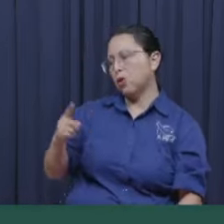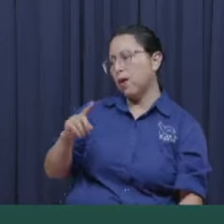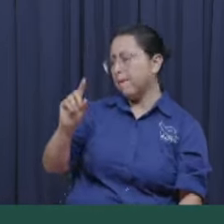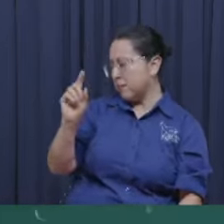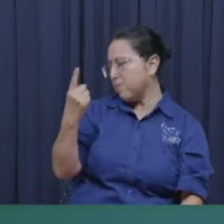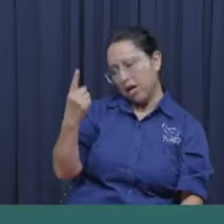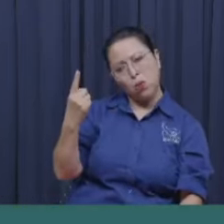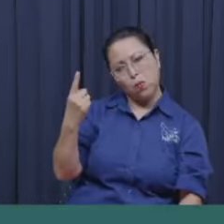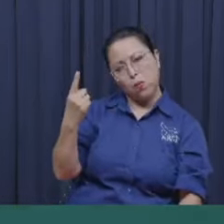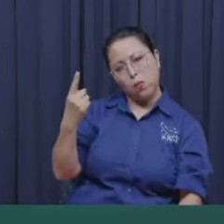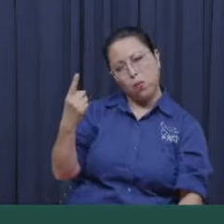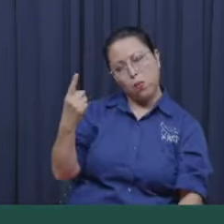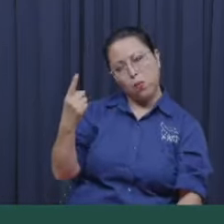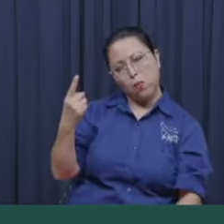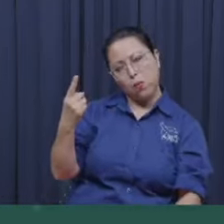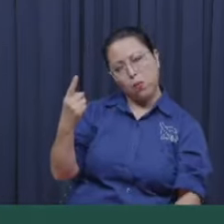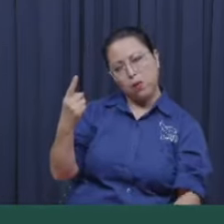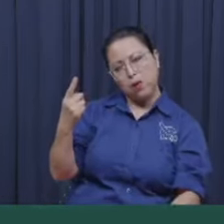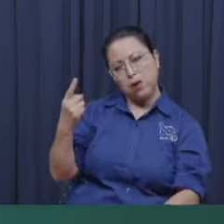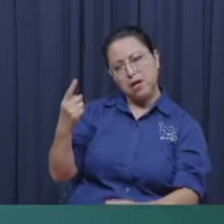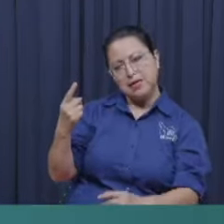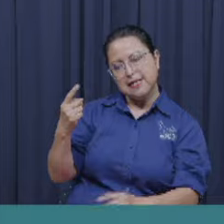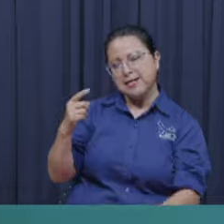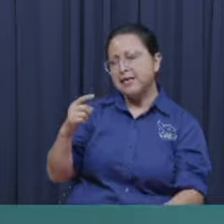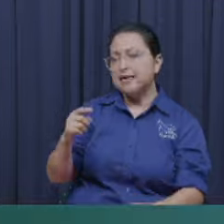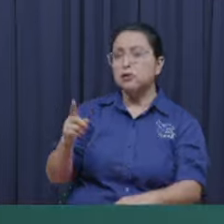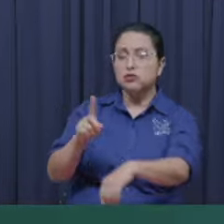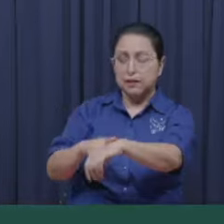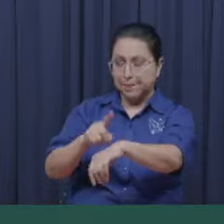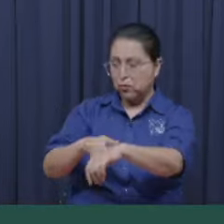tener cuidado es que va a venir un movimiento de engaño.